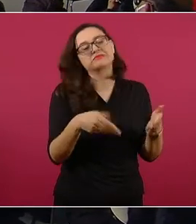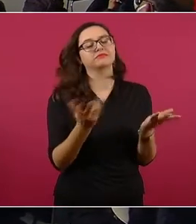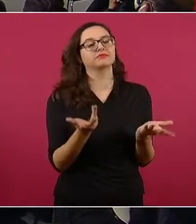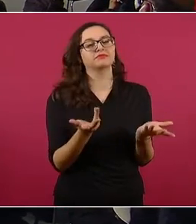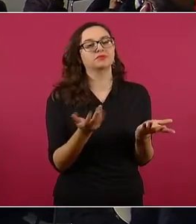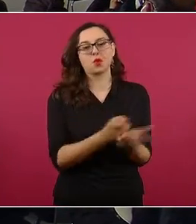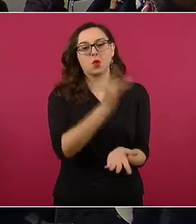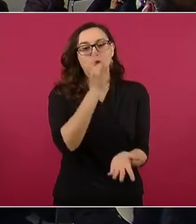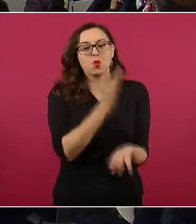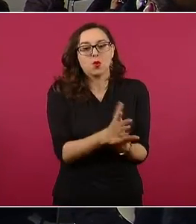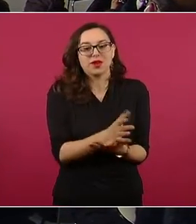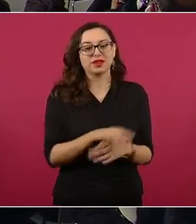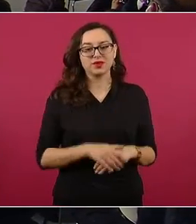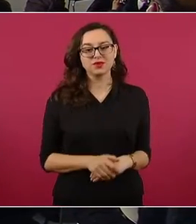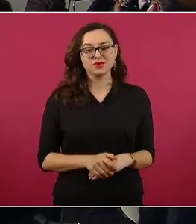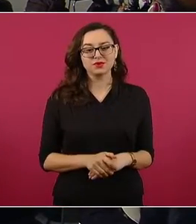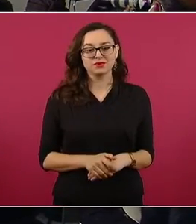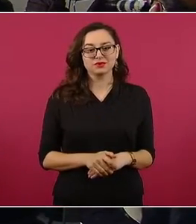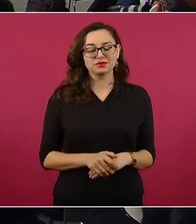pasan.